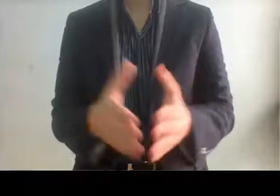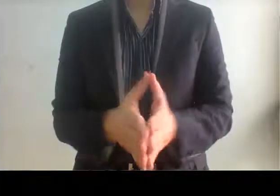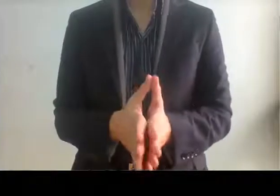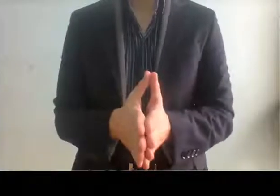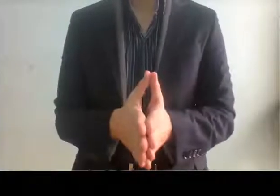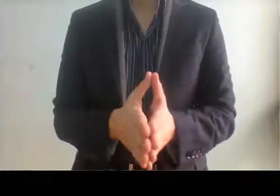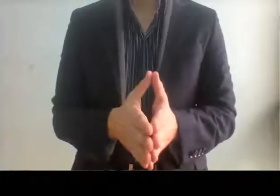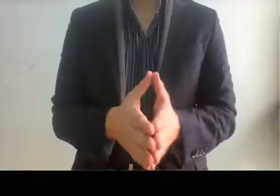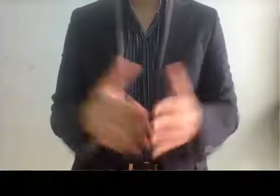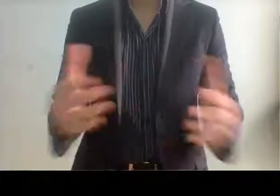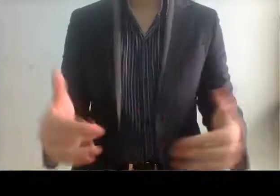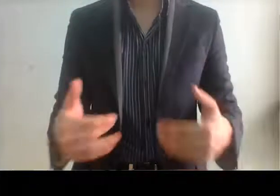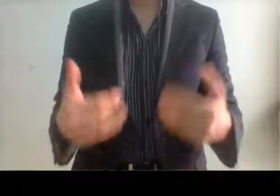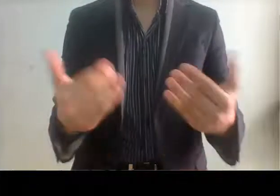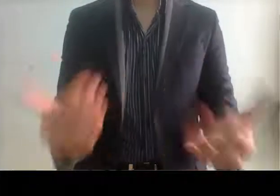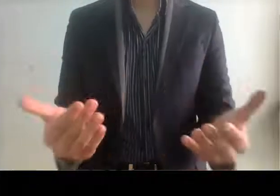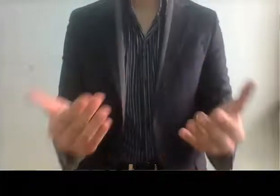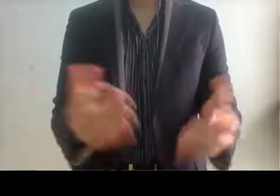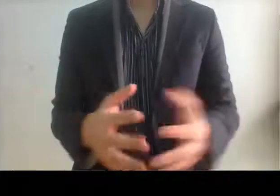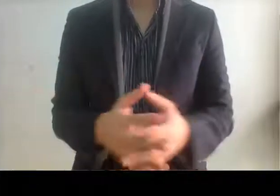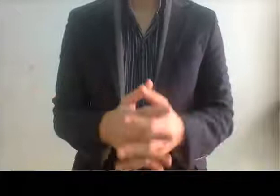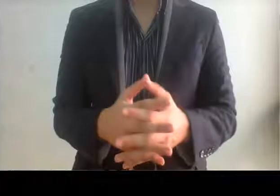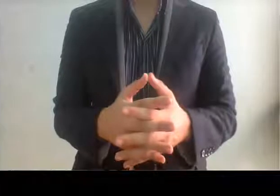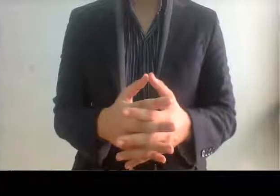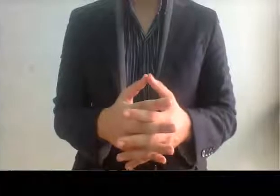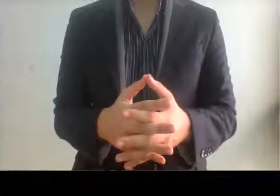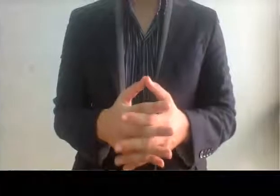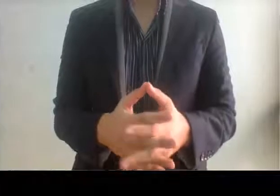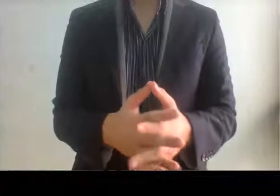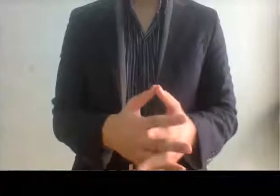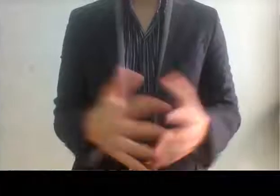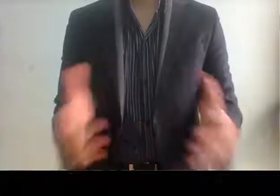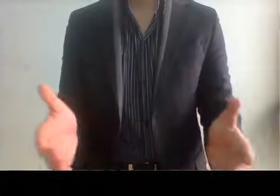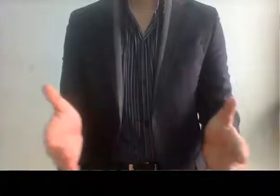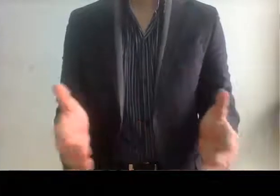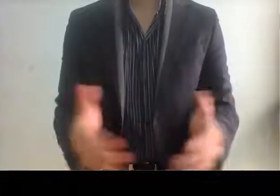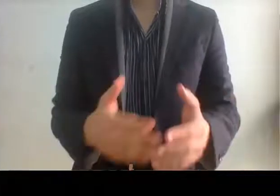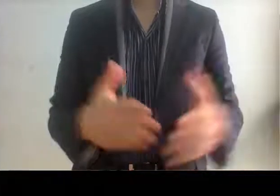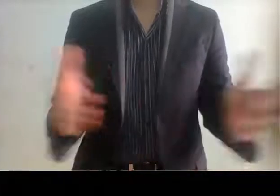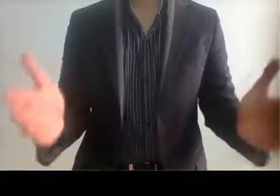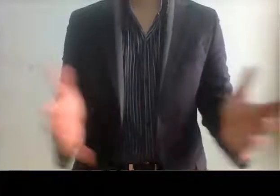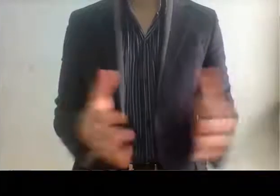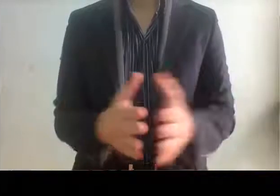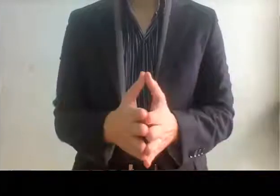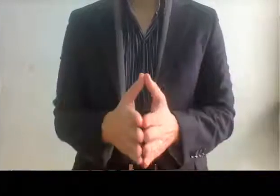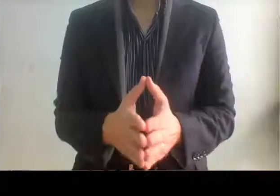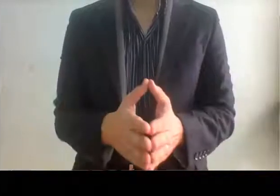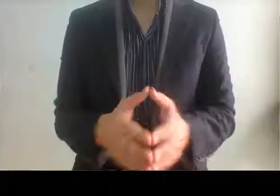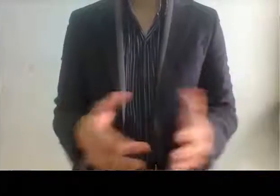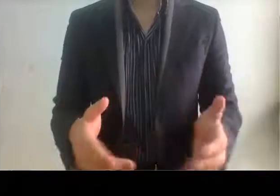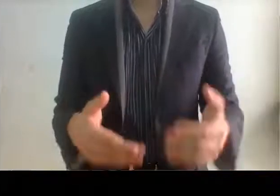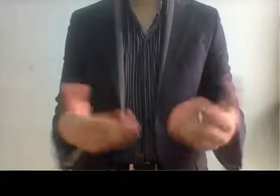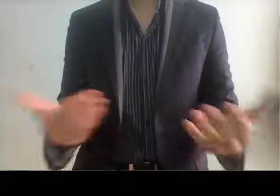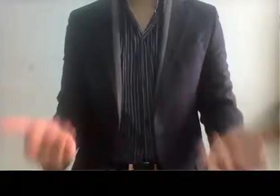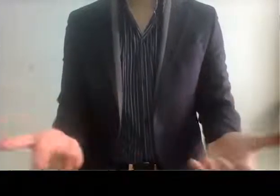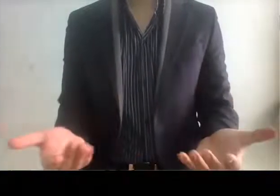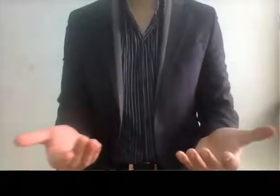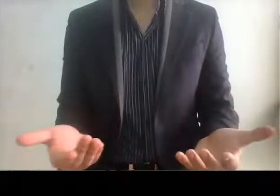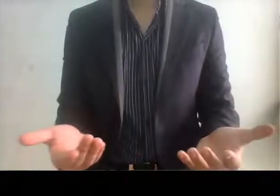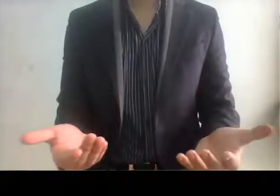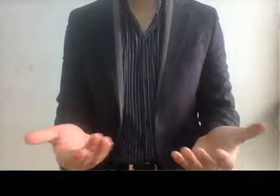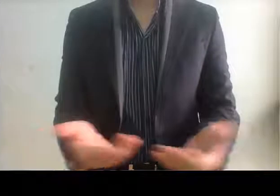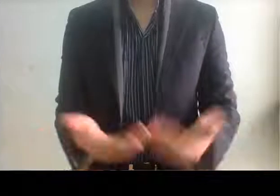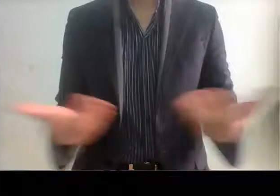para hacer cosas que a lo mejor los políticos de los anteriores gobiernos consideren que no, que todo era mejor traerlo a extranjero. Pues déjenme decirles